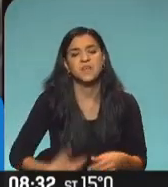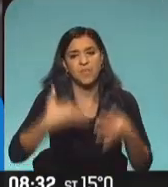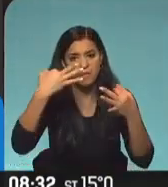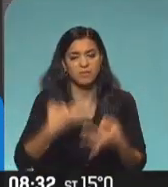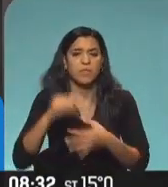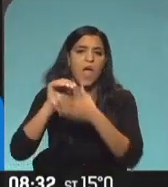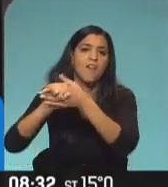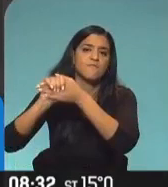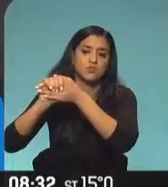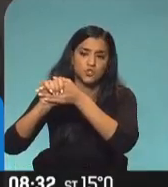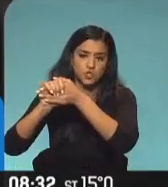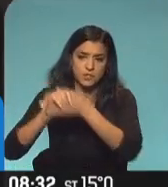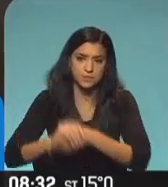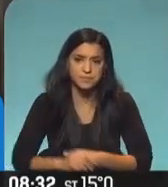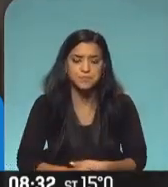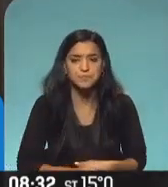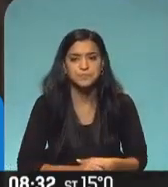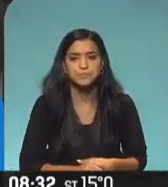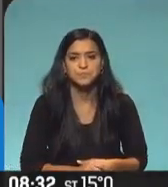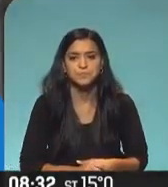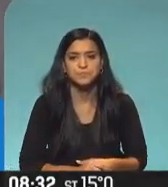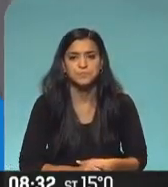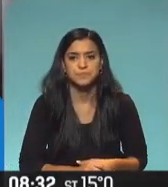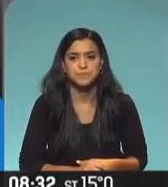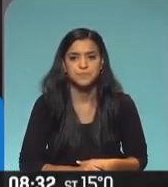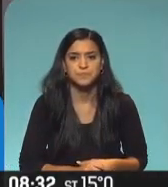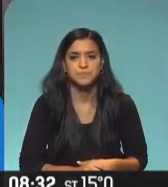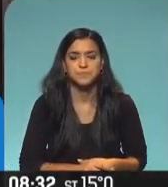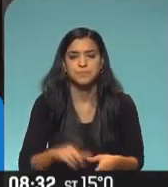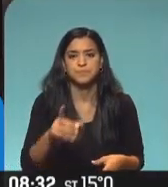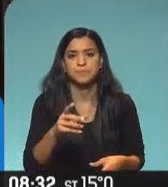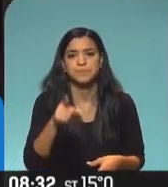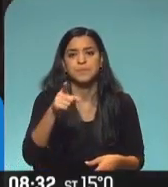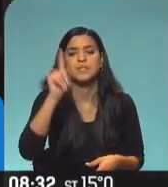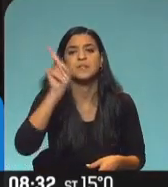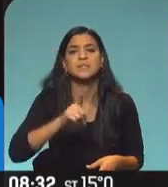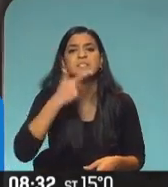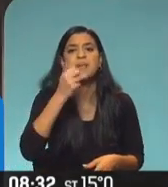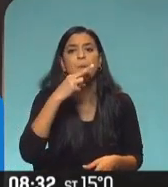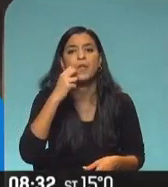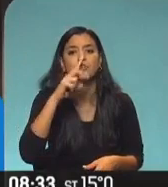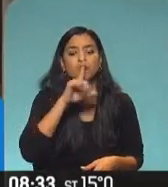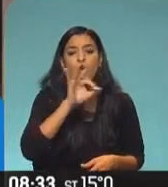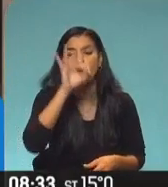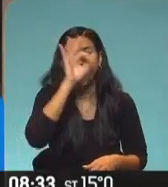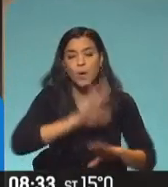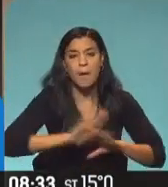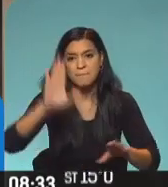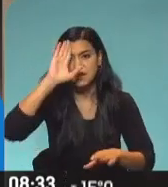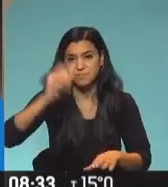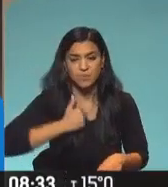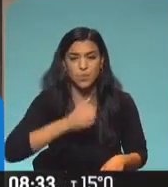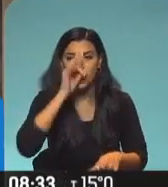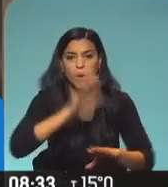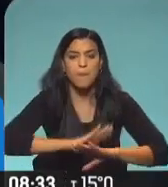Raúl Alfonsín, en manos de el maravilloso Ernesto Sábato. Nunca más golpes militares, nunca